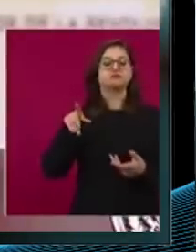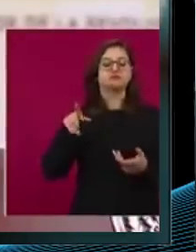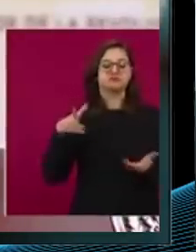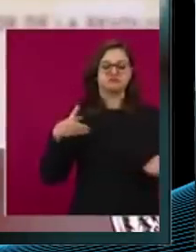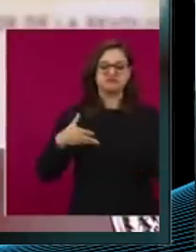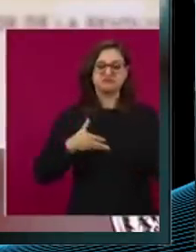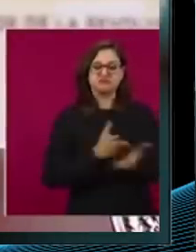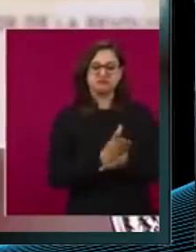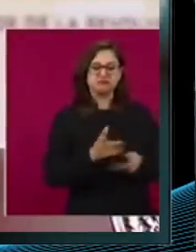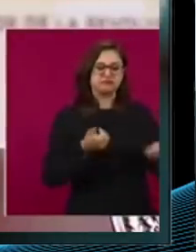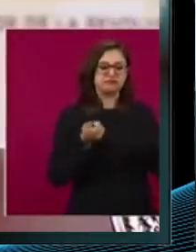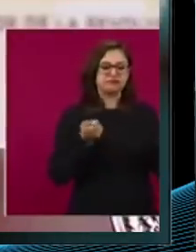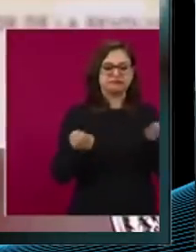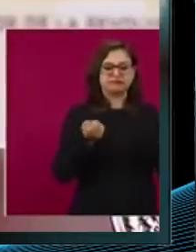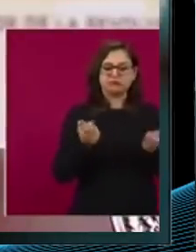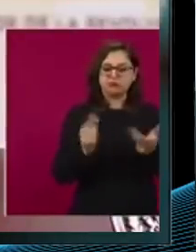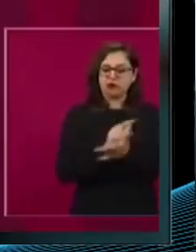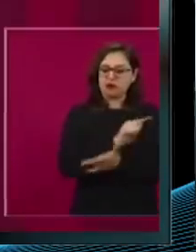aún